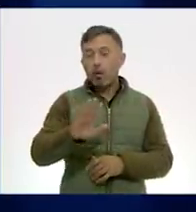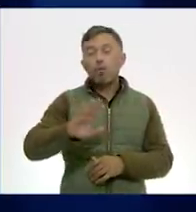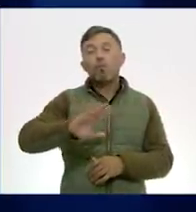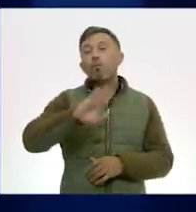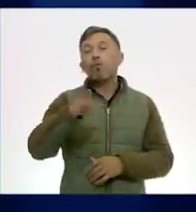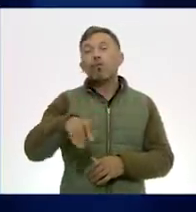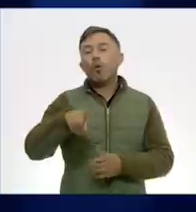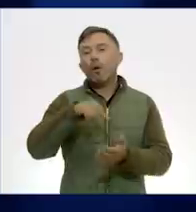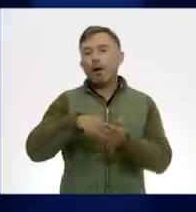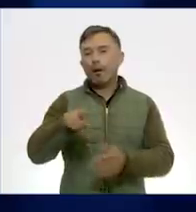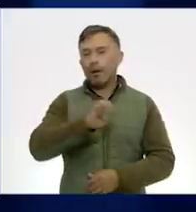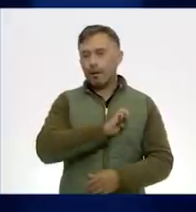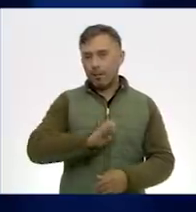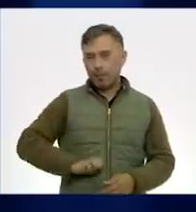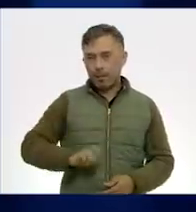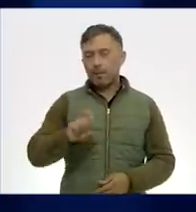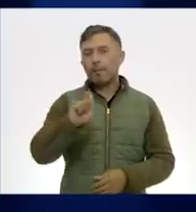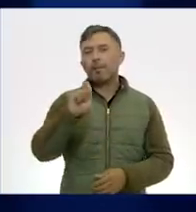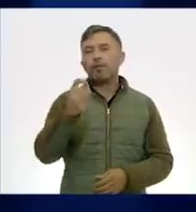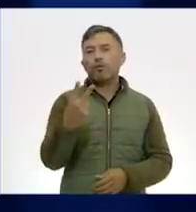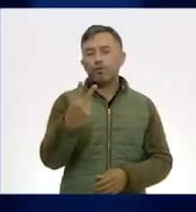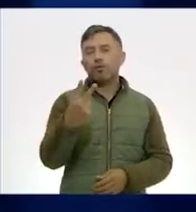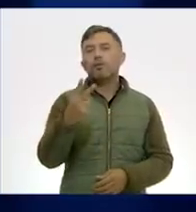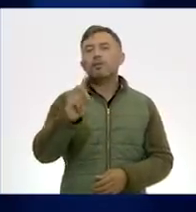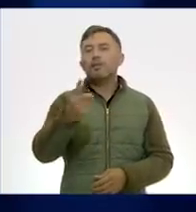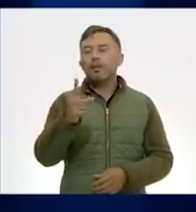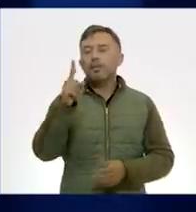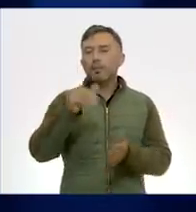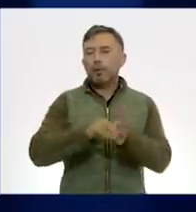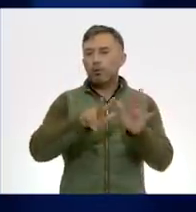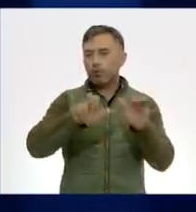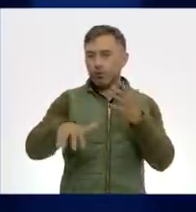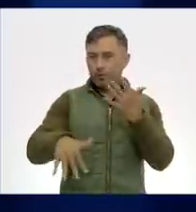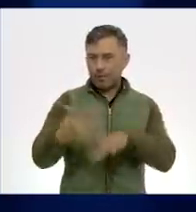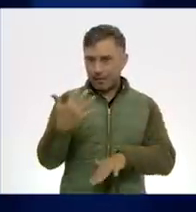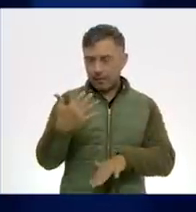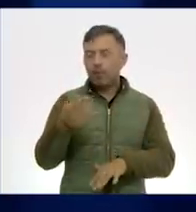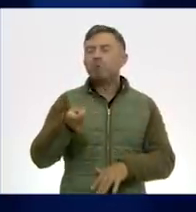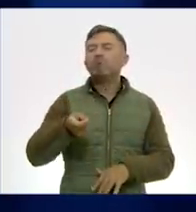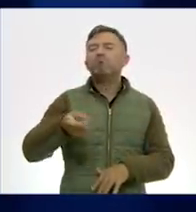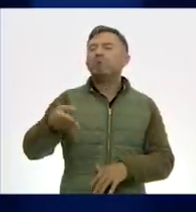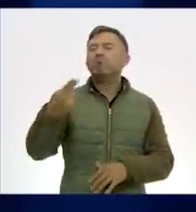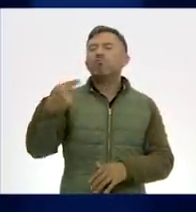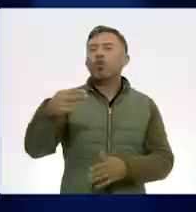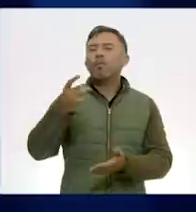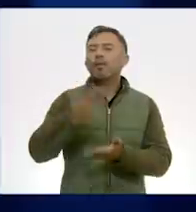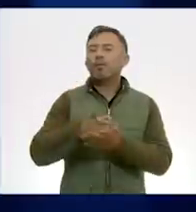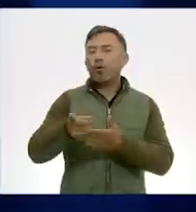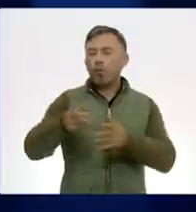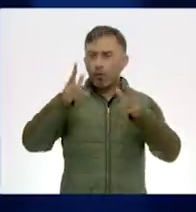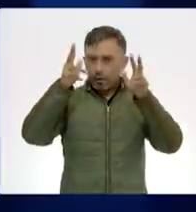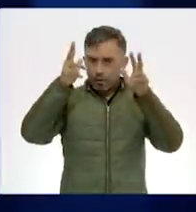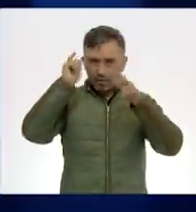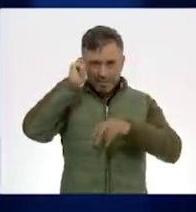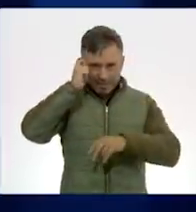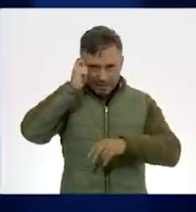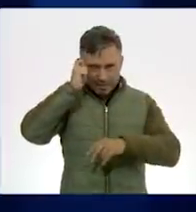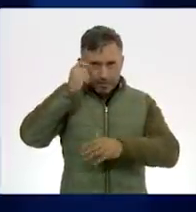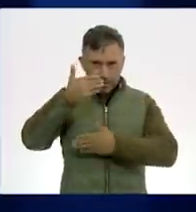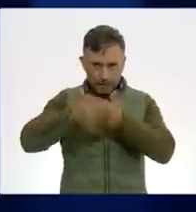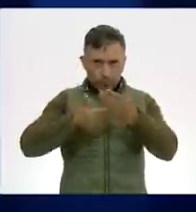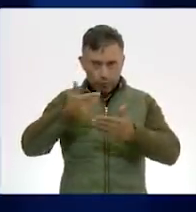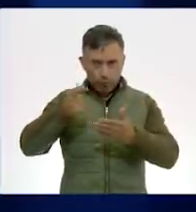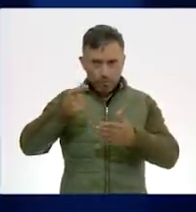Ecatepec el 22 de diciembre de 1815. Es conocido como el Siervo de la Nación. Fue un